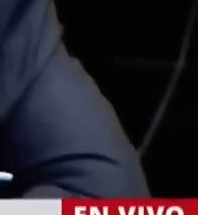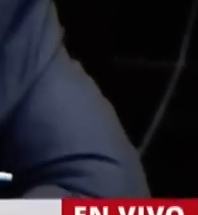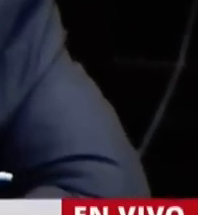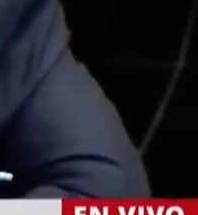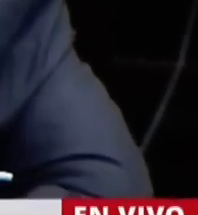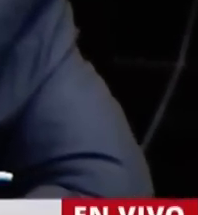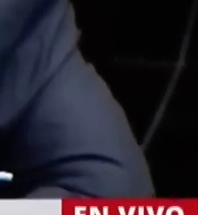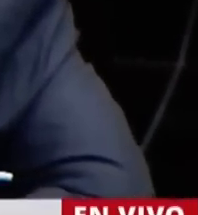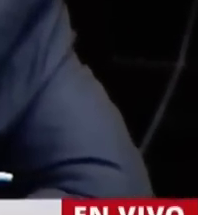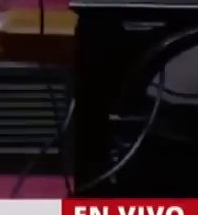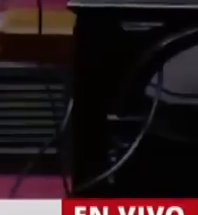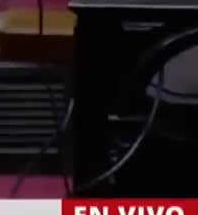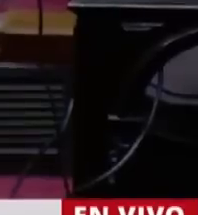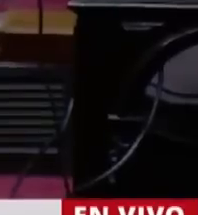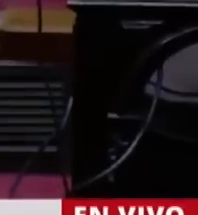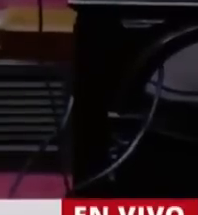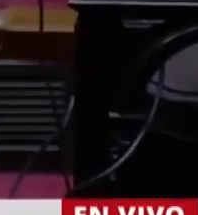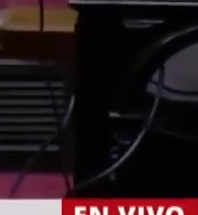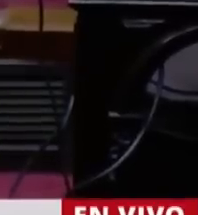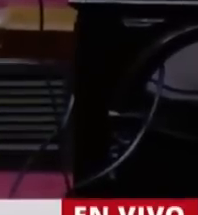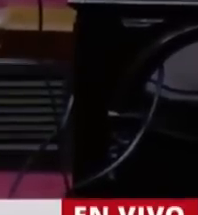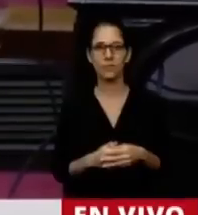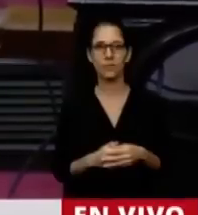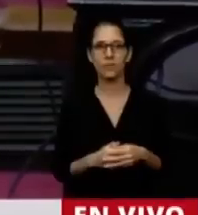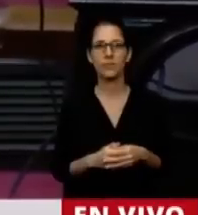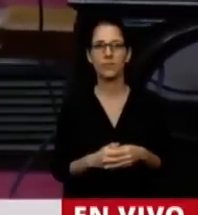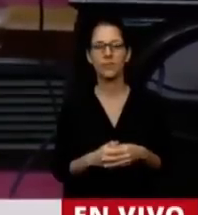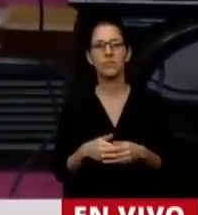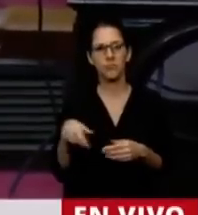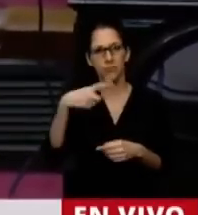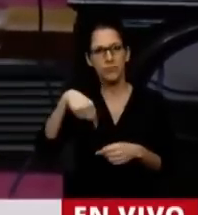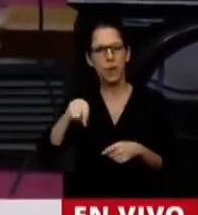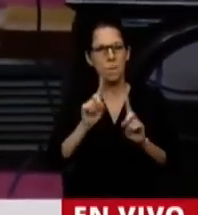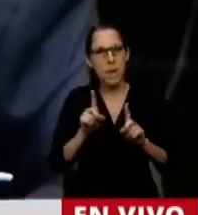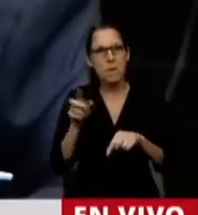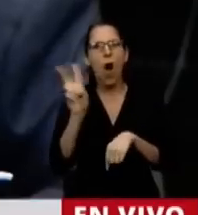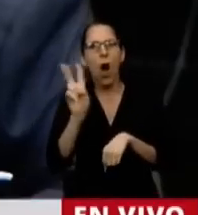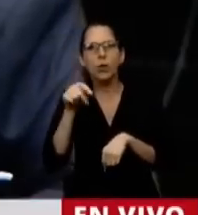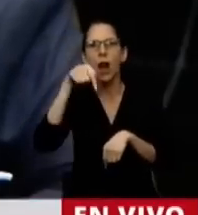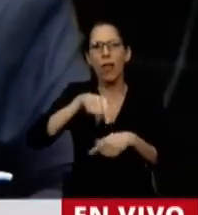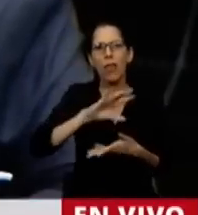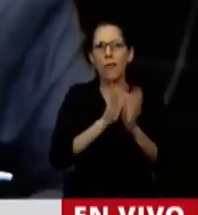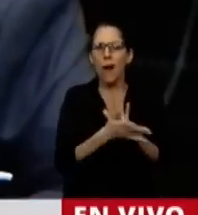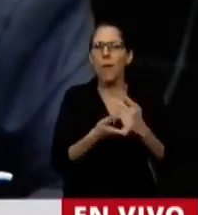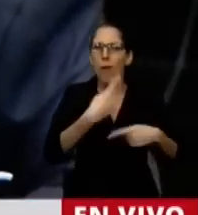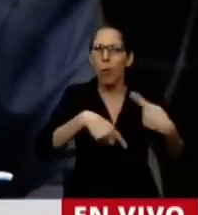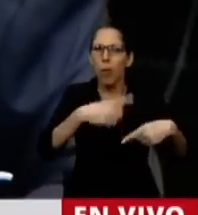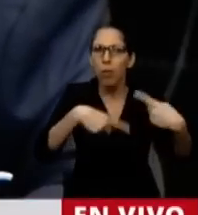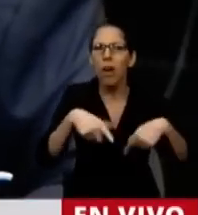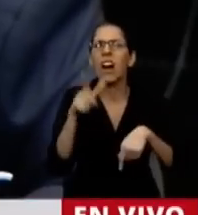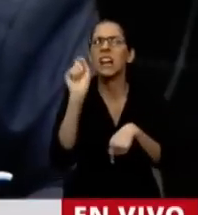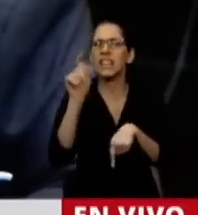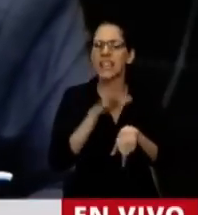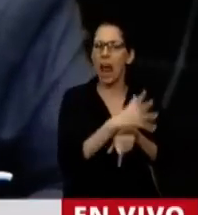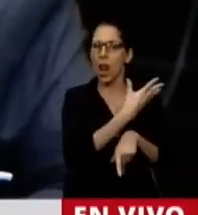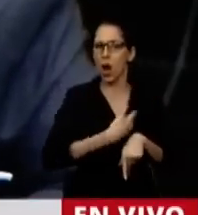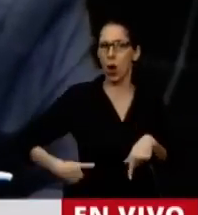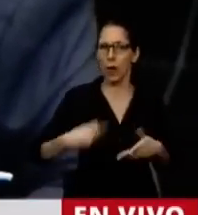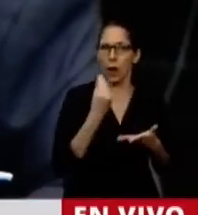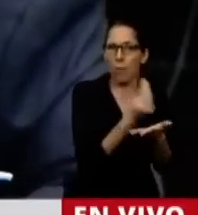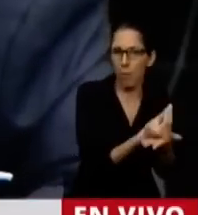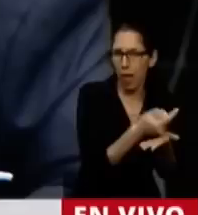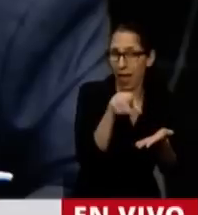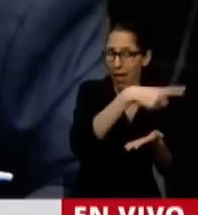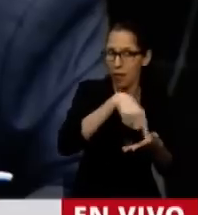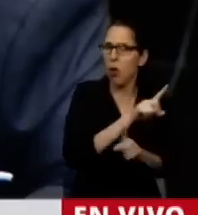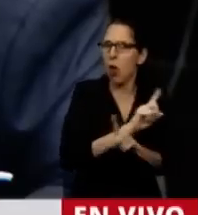han permitido que este sistema se prorrogue, que han sido no solamente los del oficialismo, sino los que están en el medio y